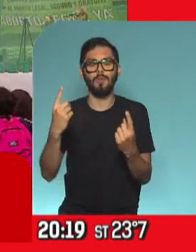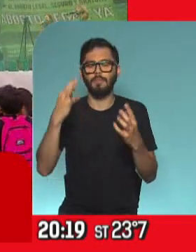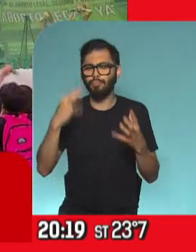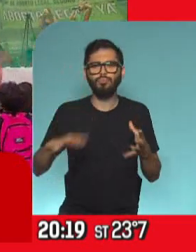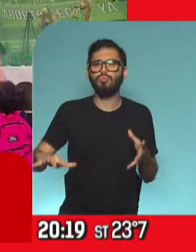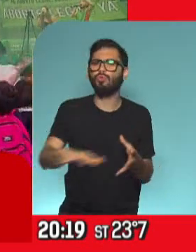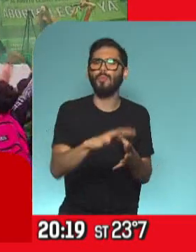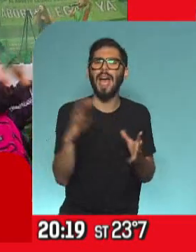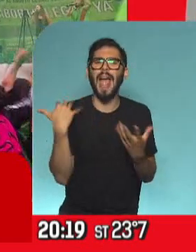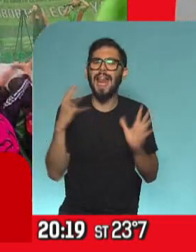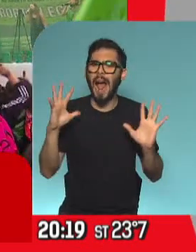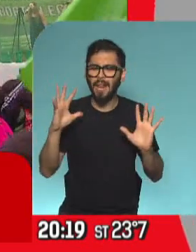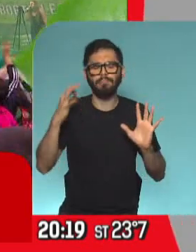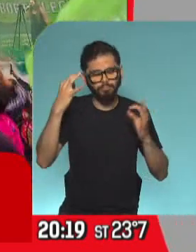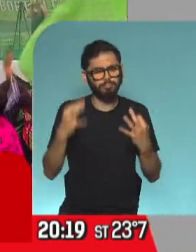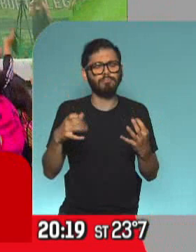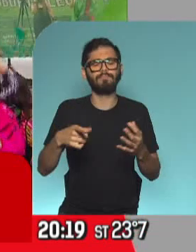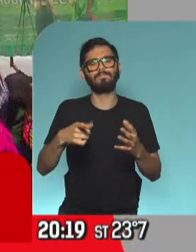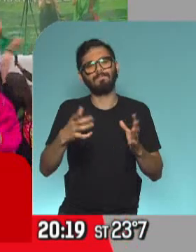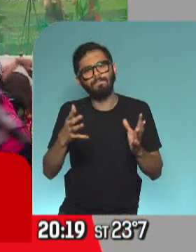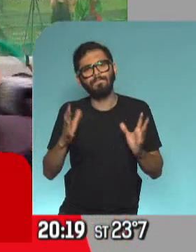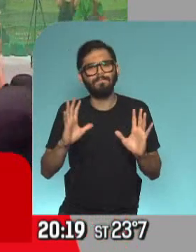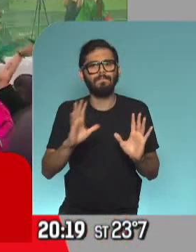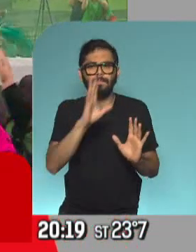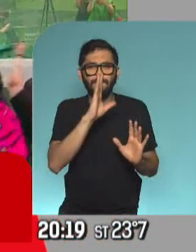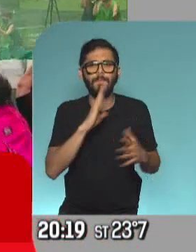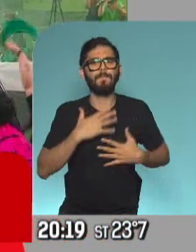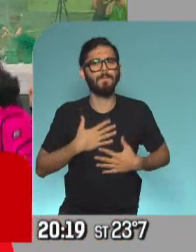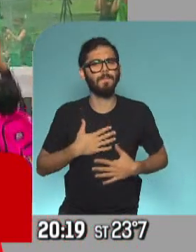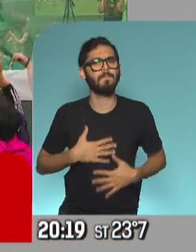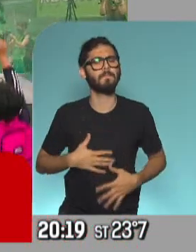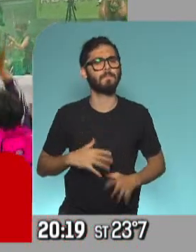coinciden, fue un poquito más calmo y un poco mejor